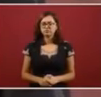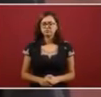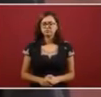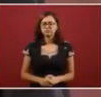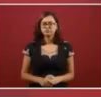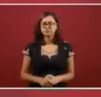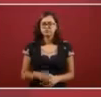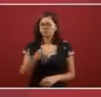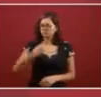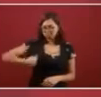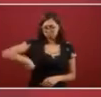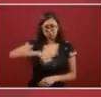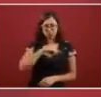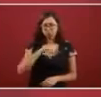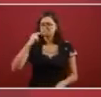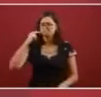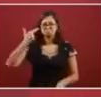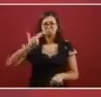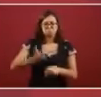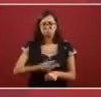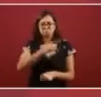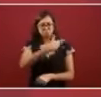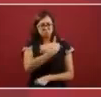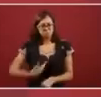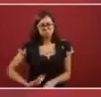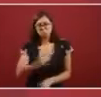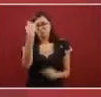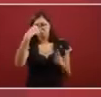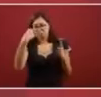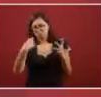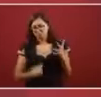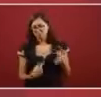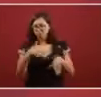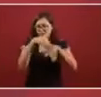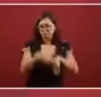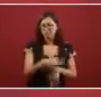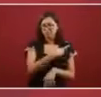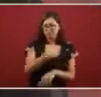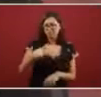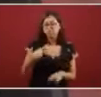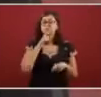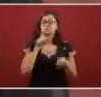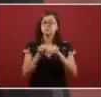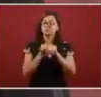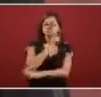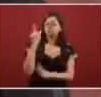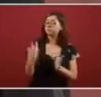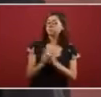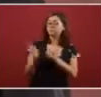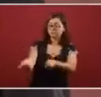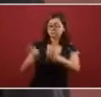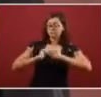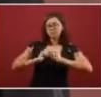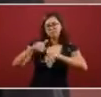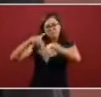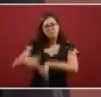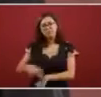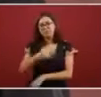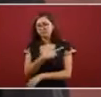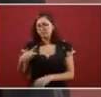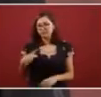con todo lo que nos solicita el señor presidente y todo lo que la ley nos asigna. Y este caso pues es parte del